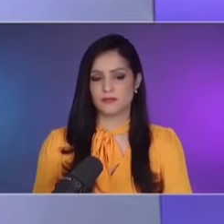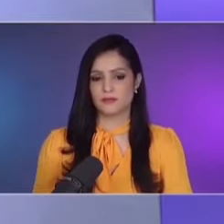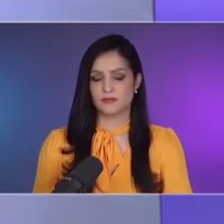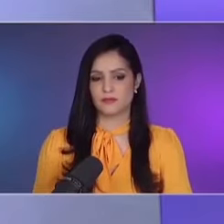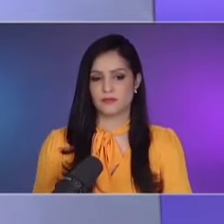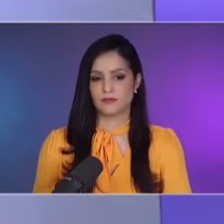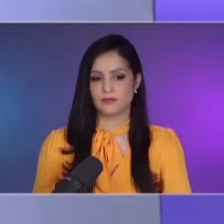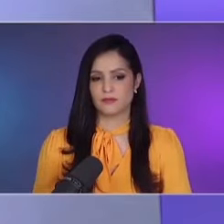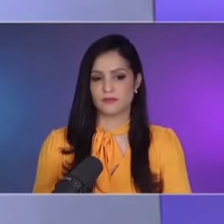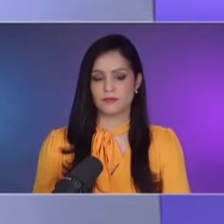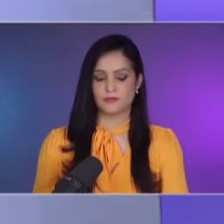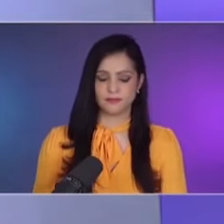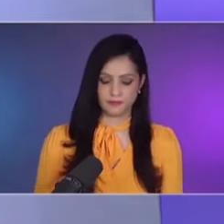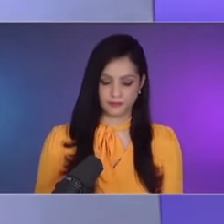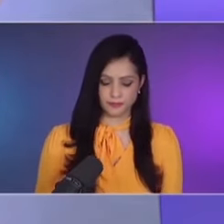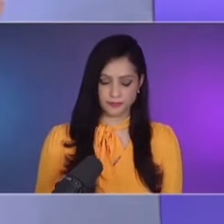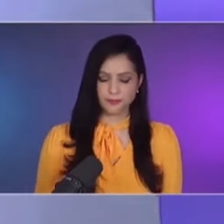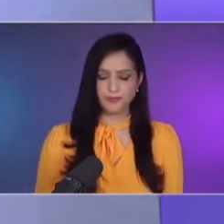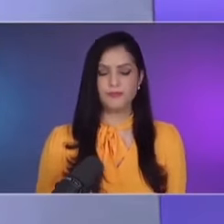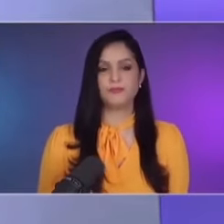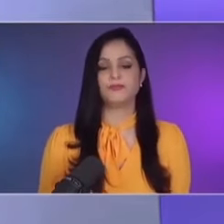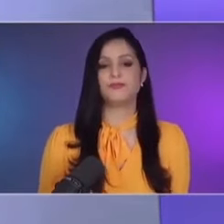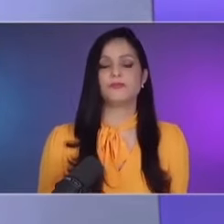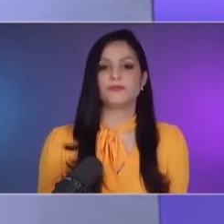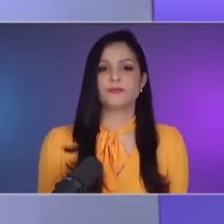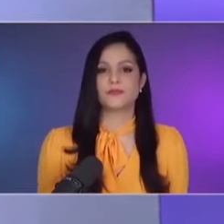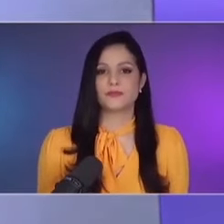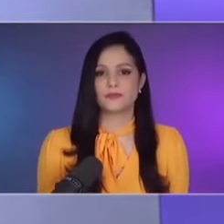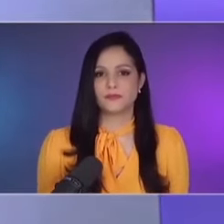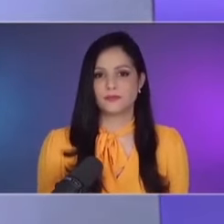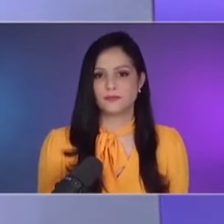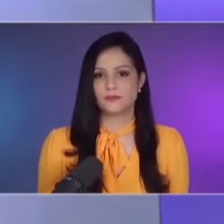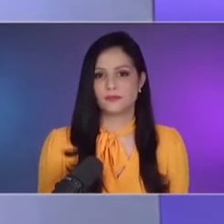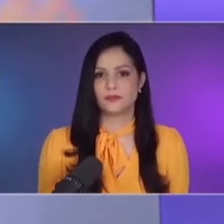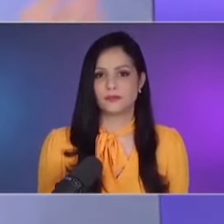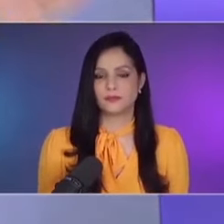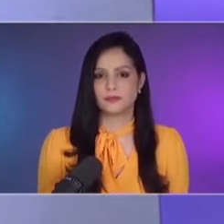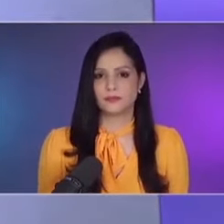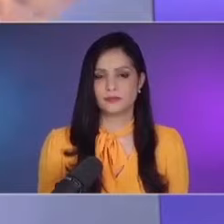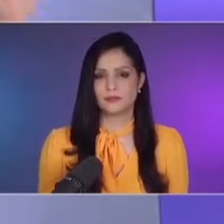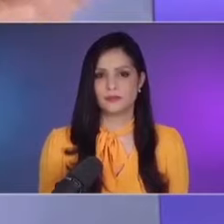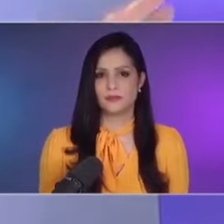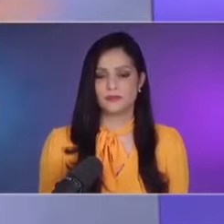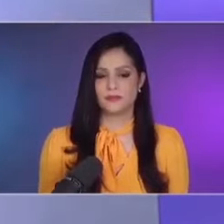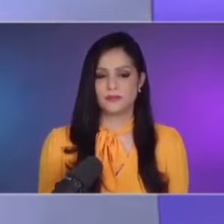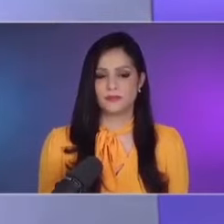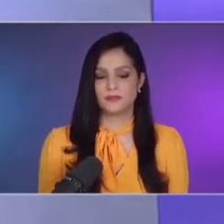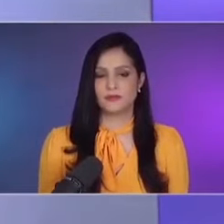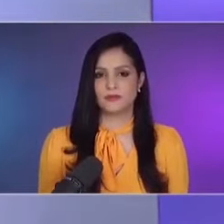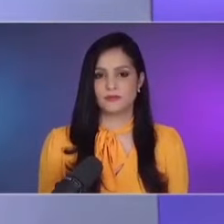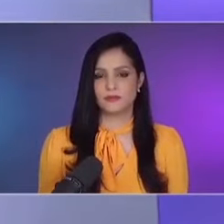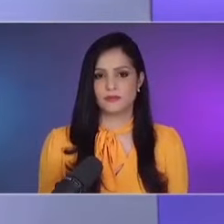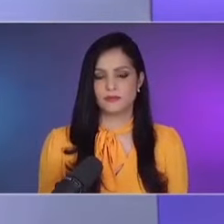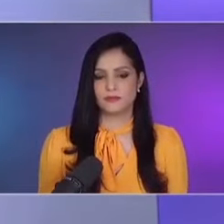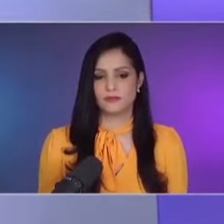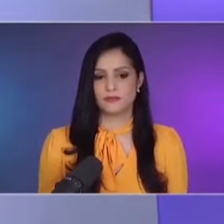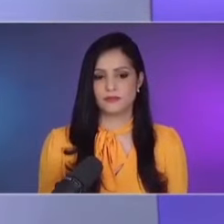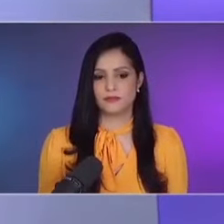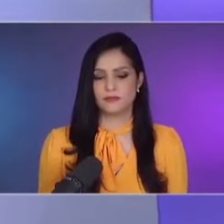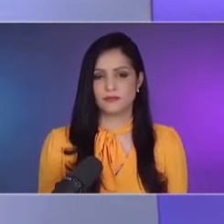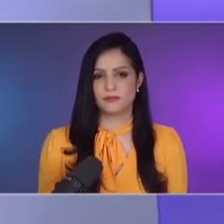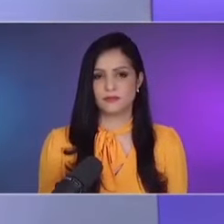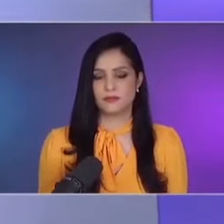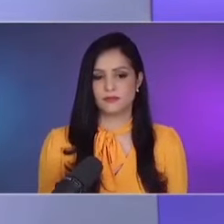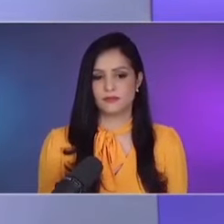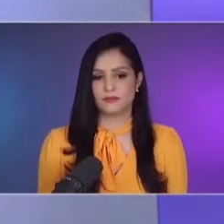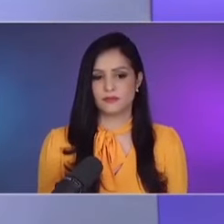unidad de este sector por varias cosas primero por la violación del artículo 64 de la constitución en cuanto a